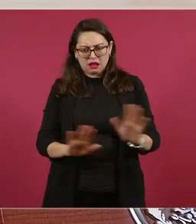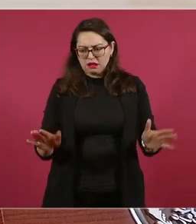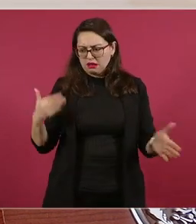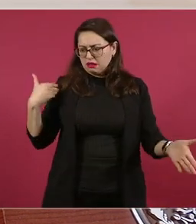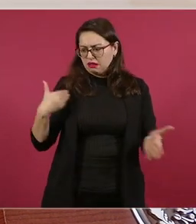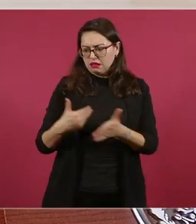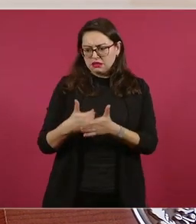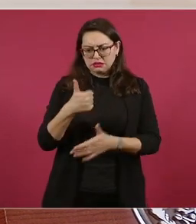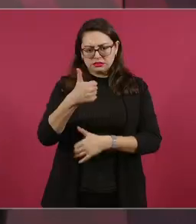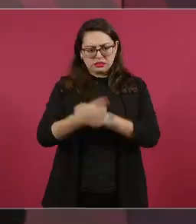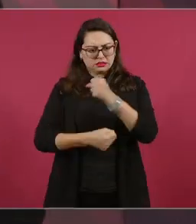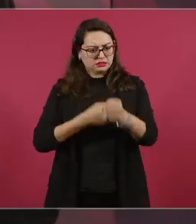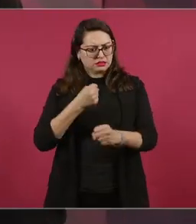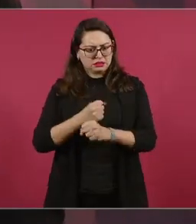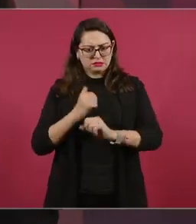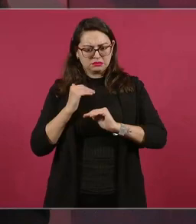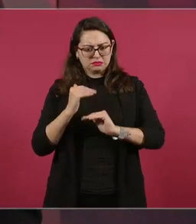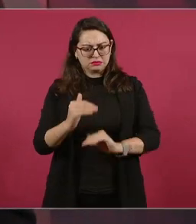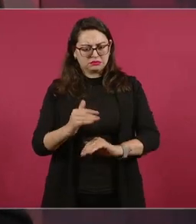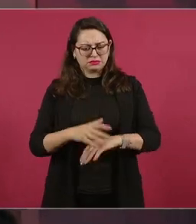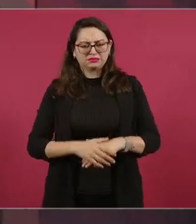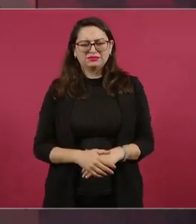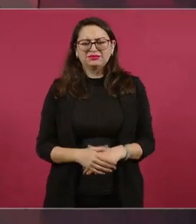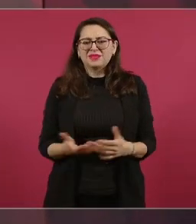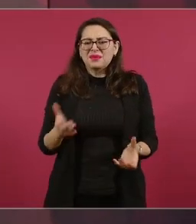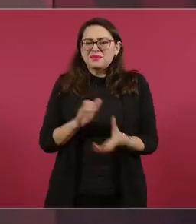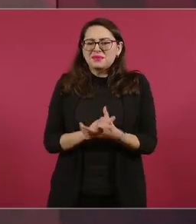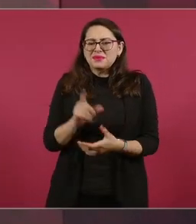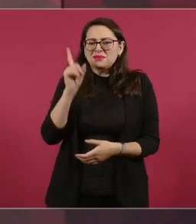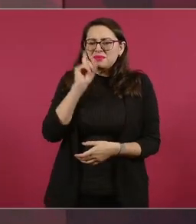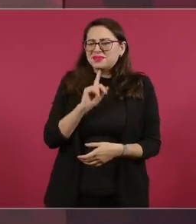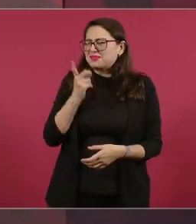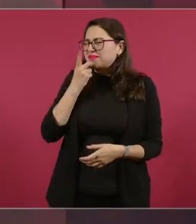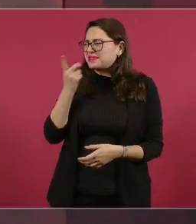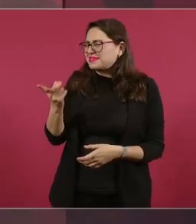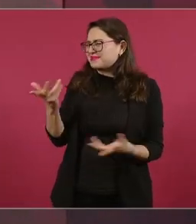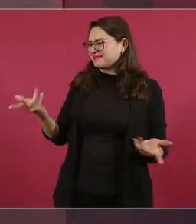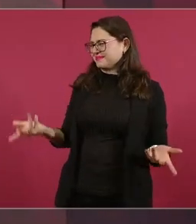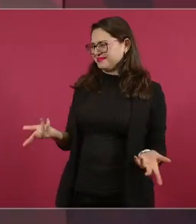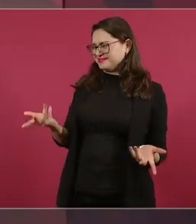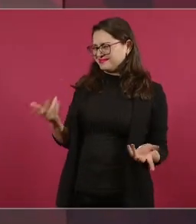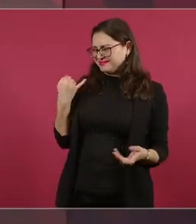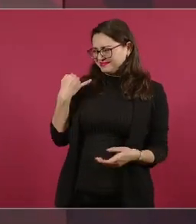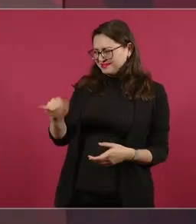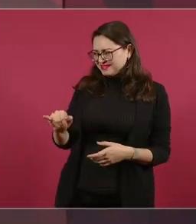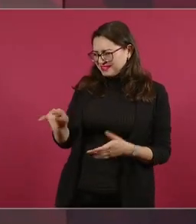Hasta se enojó conmigo Beatriz, dice, ¿cómo vas a hacer eso?